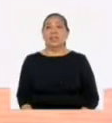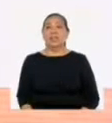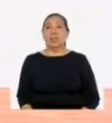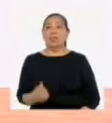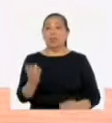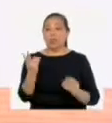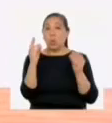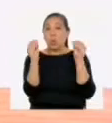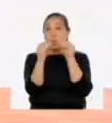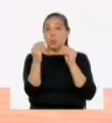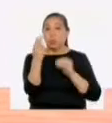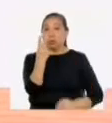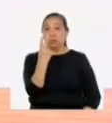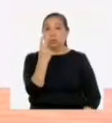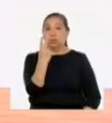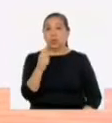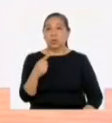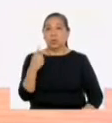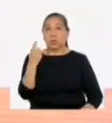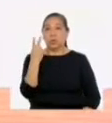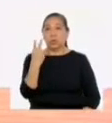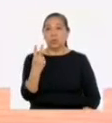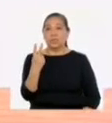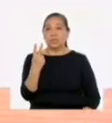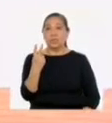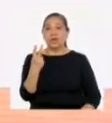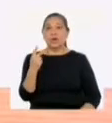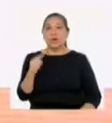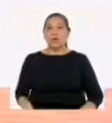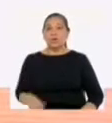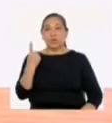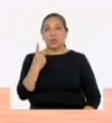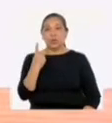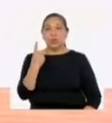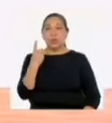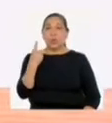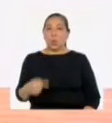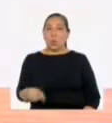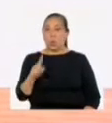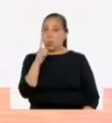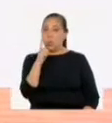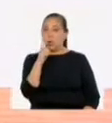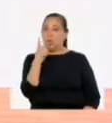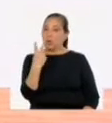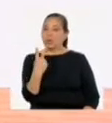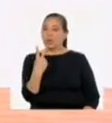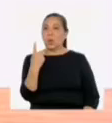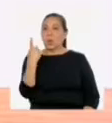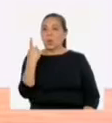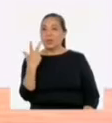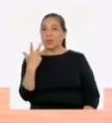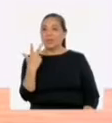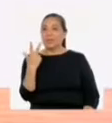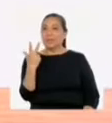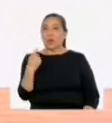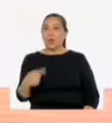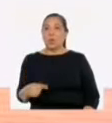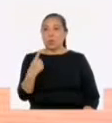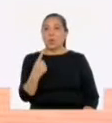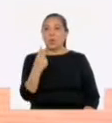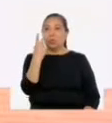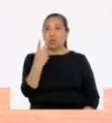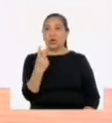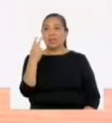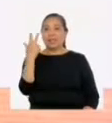los dos movimientos juntos. Uno, dos, uno, dos. Uno, dos, tres.